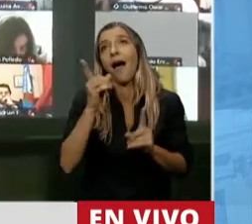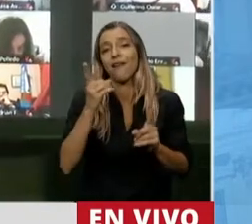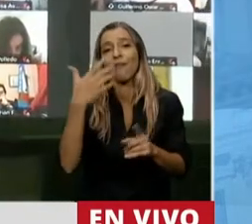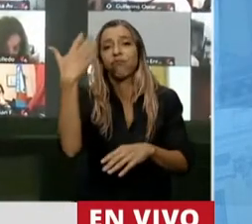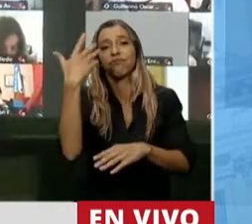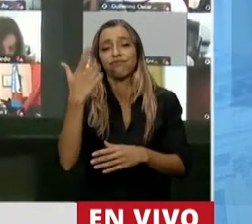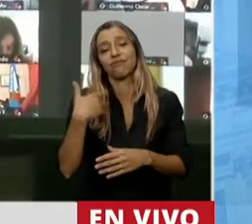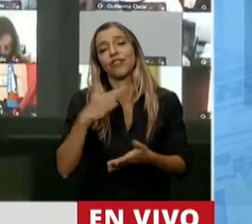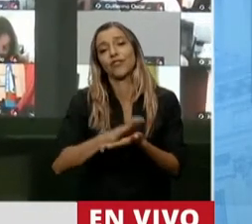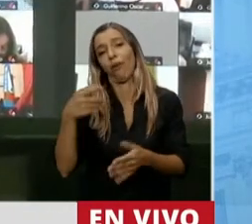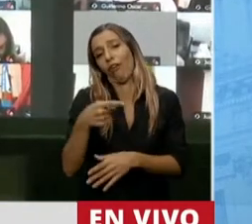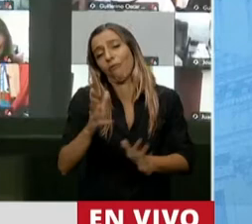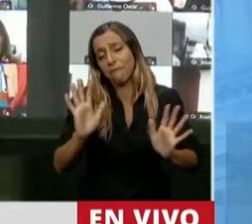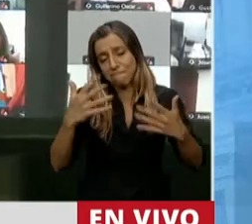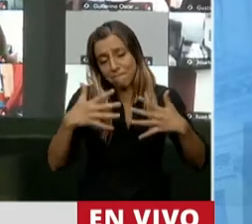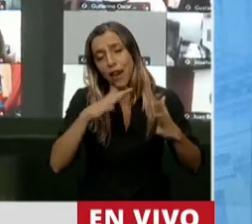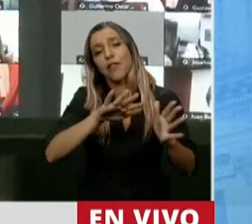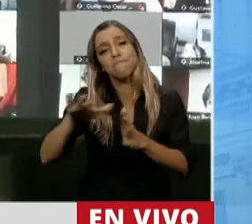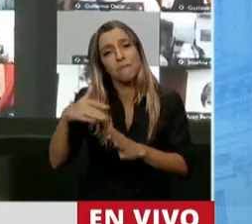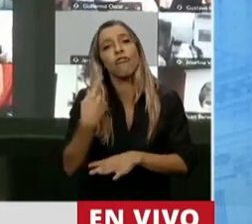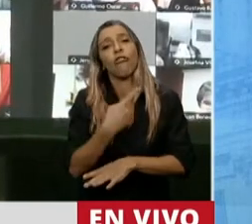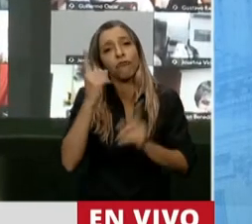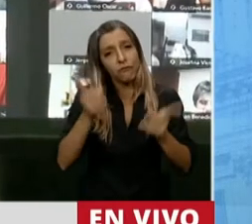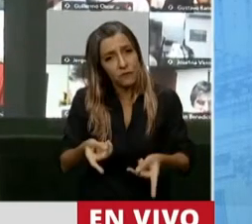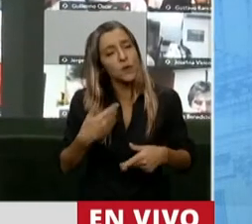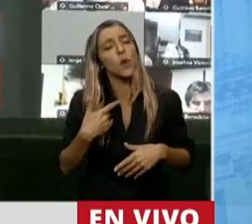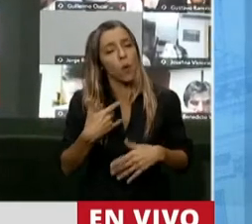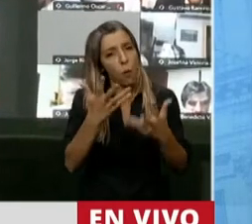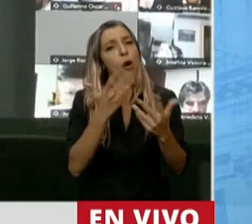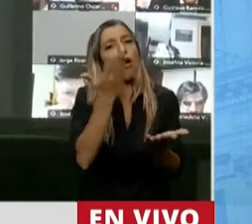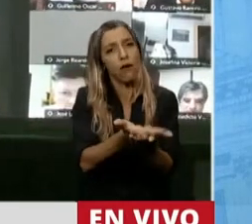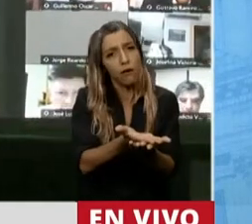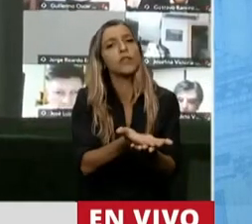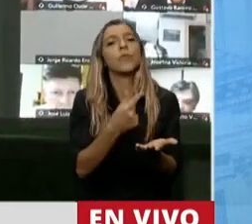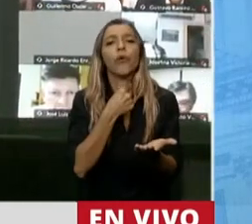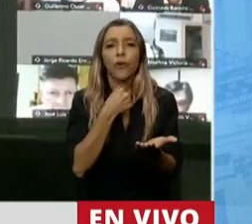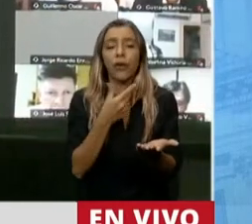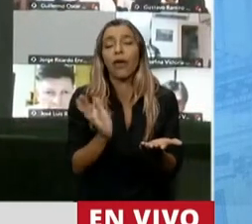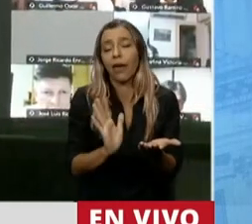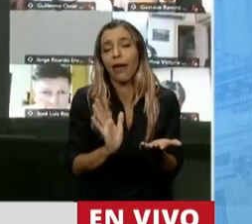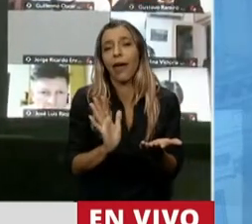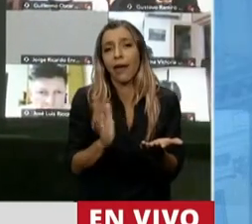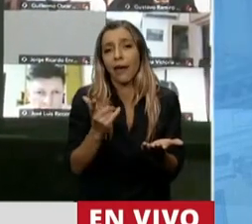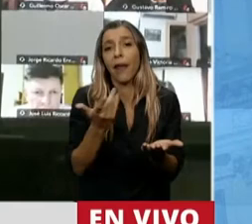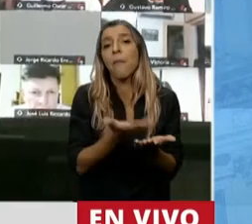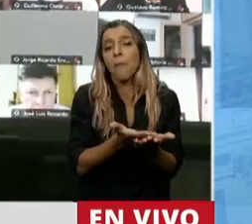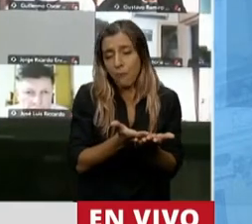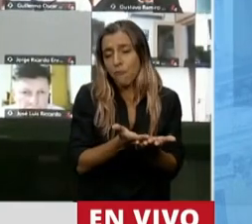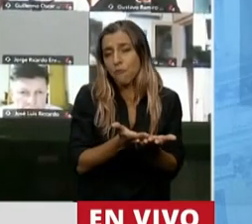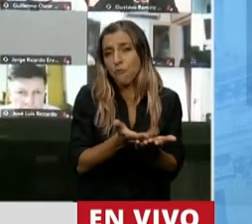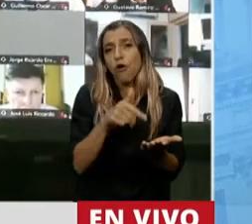Pero bueno, si nos limitamos a eso, justamente para no incomodar a los grandes negocios de especulación inmobiliaria